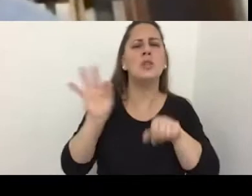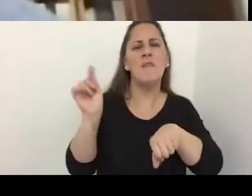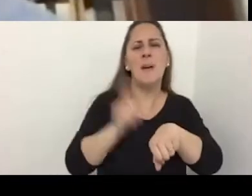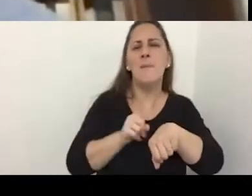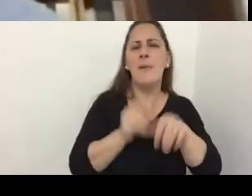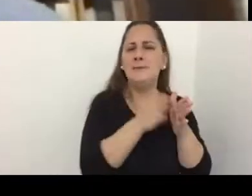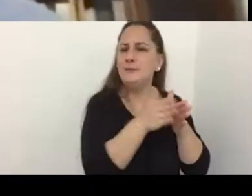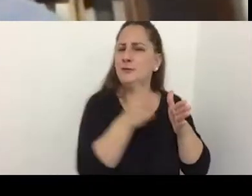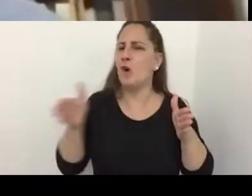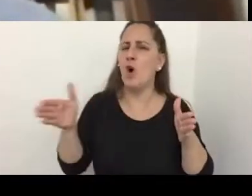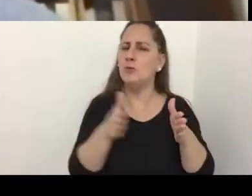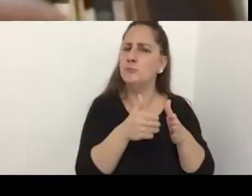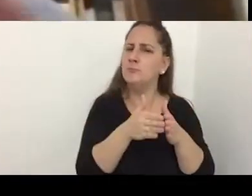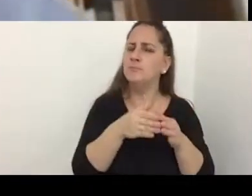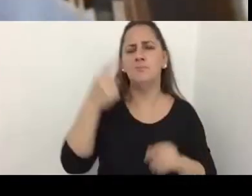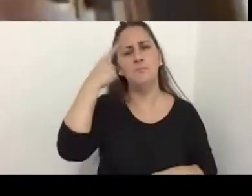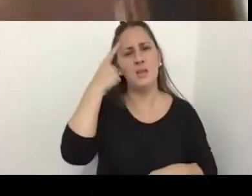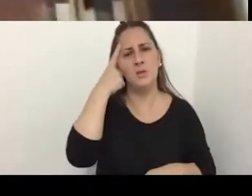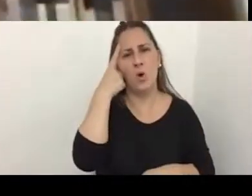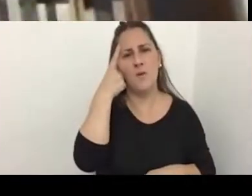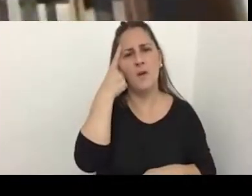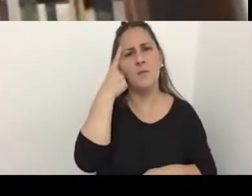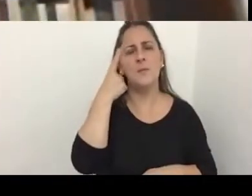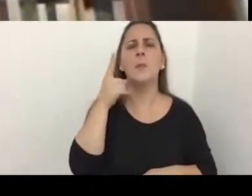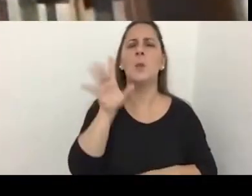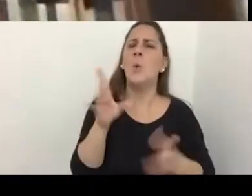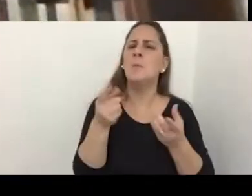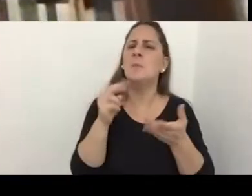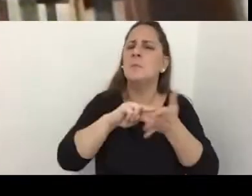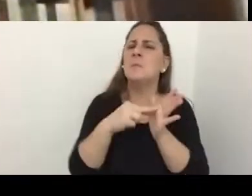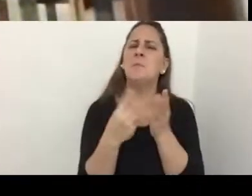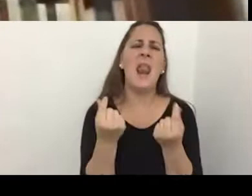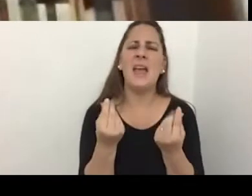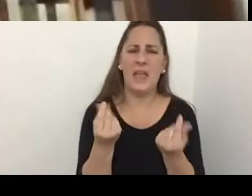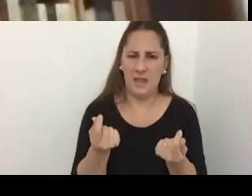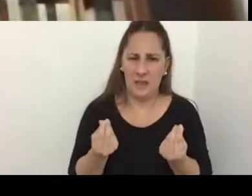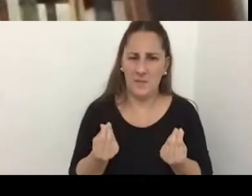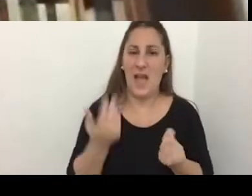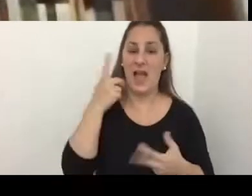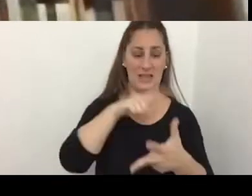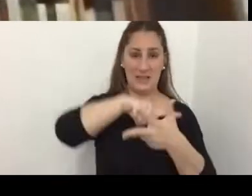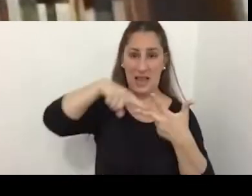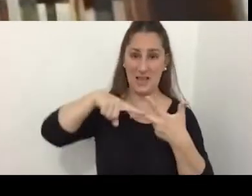Y digo, ¿cuál es el sentido? Y ahí señalo tres puntos